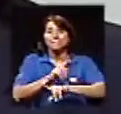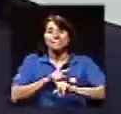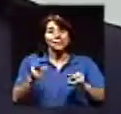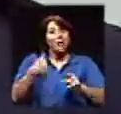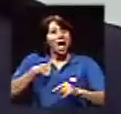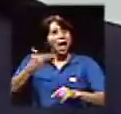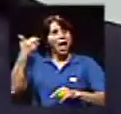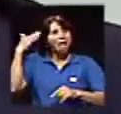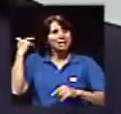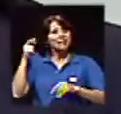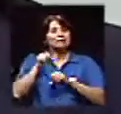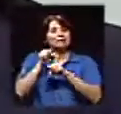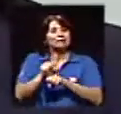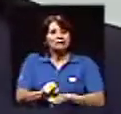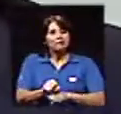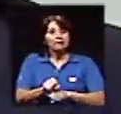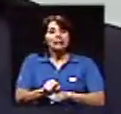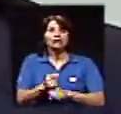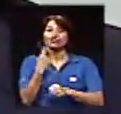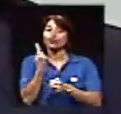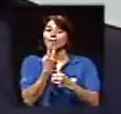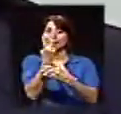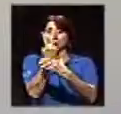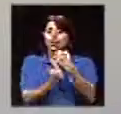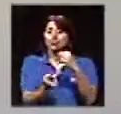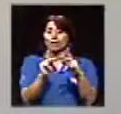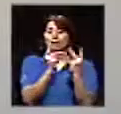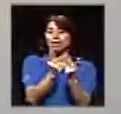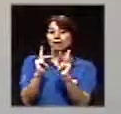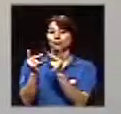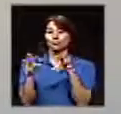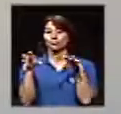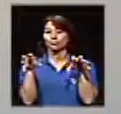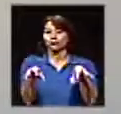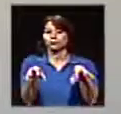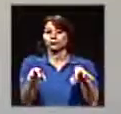a tener otra connotación que sí me... Creo que fue la última asamblea de...